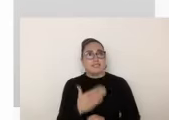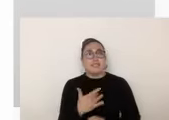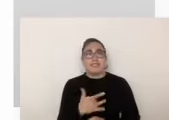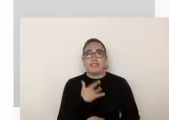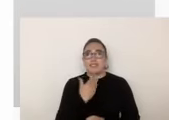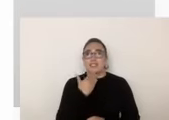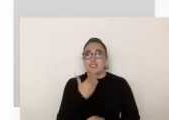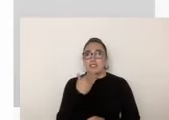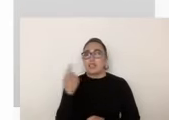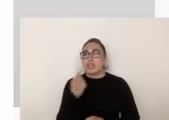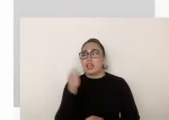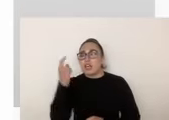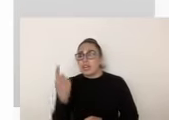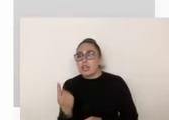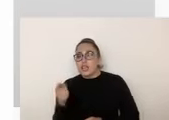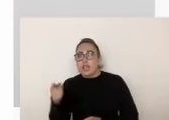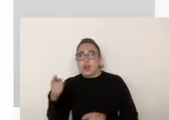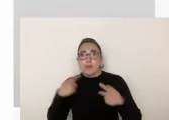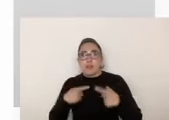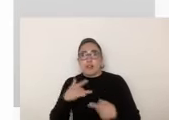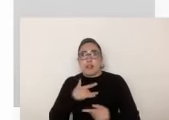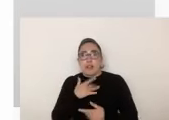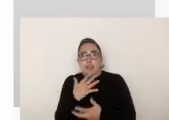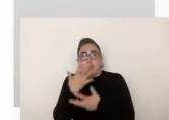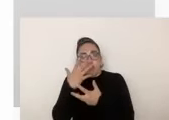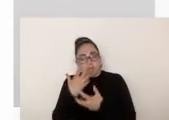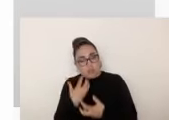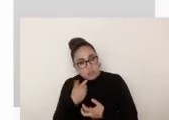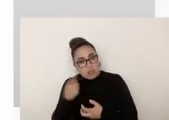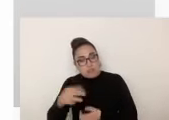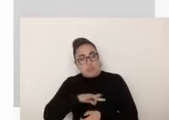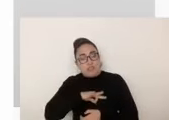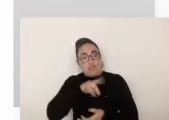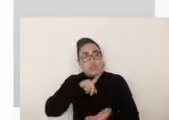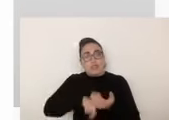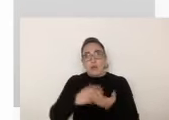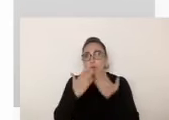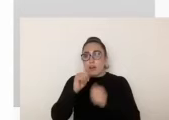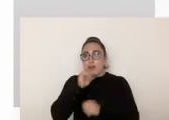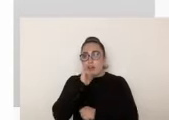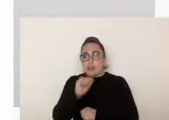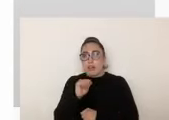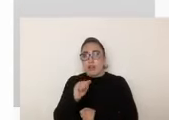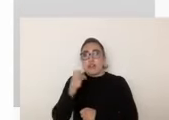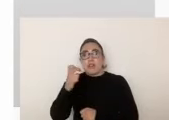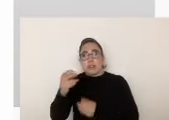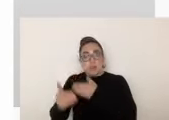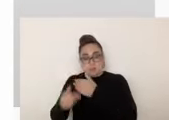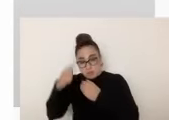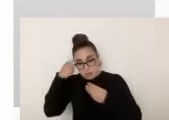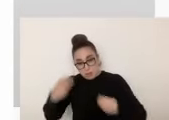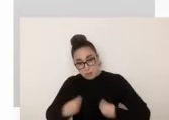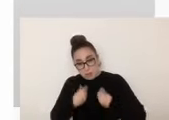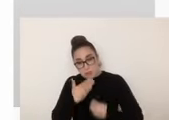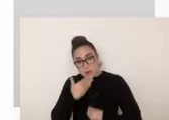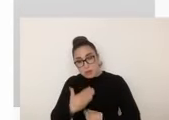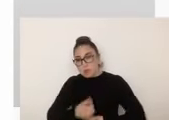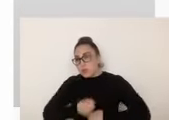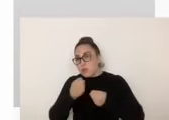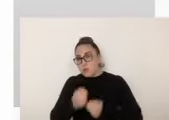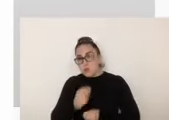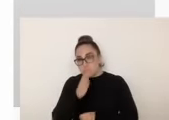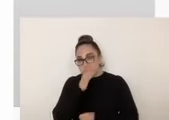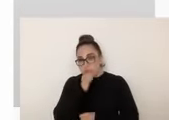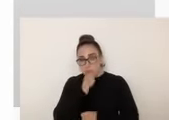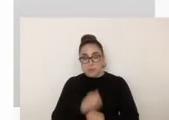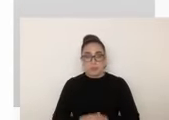que un Sócrates profundamente deprimido es una persona infeliz con un bienestar tendente a cero o incluso negativo.